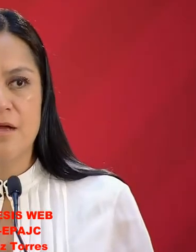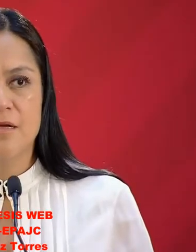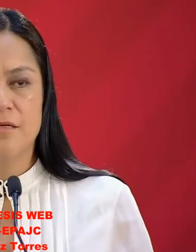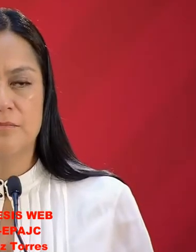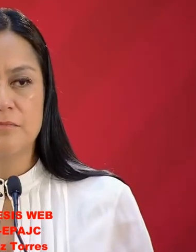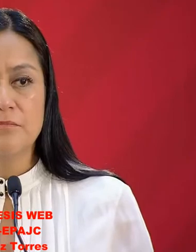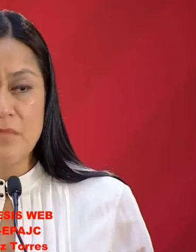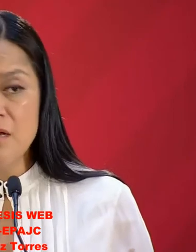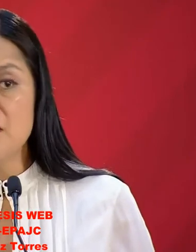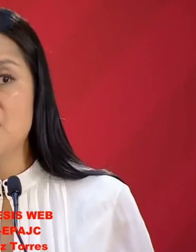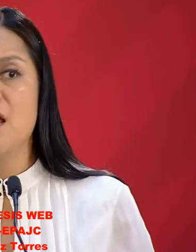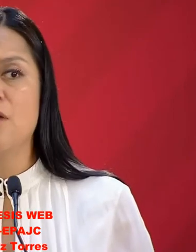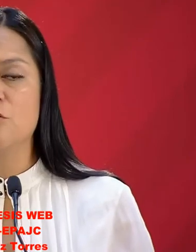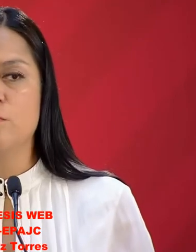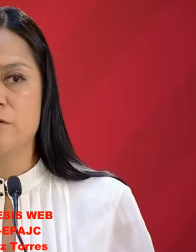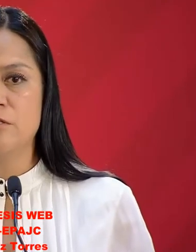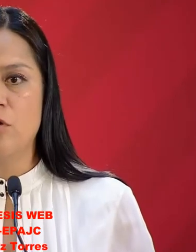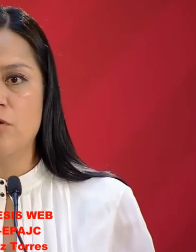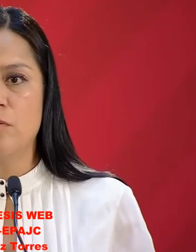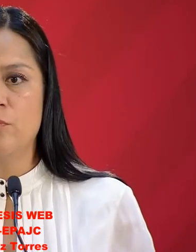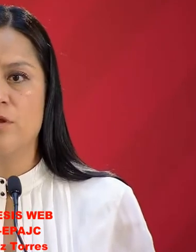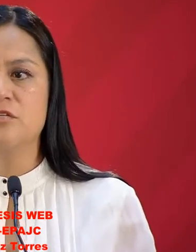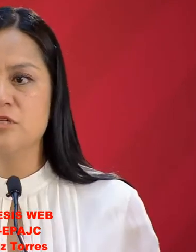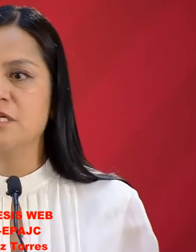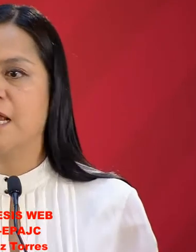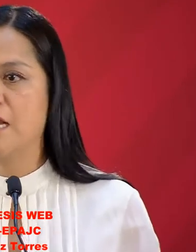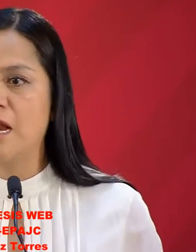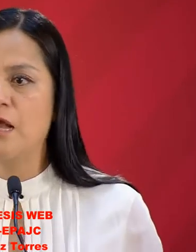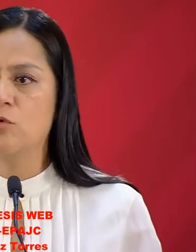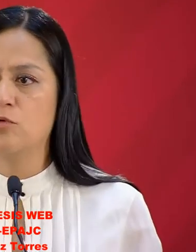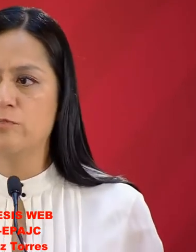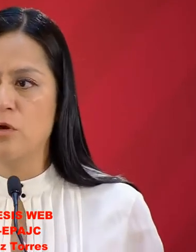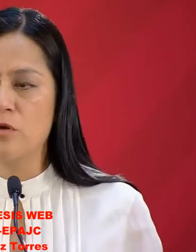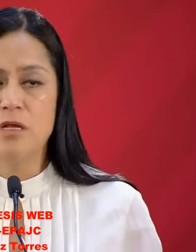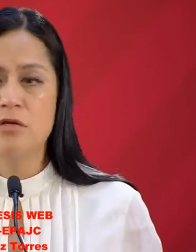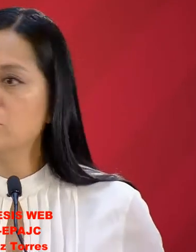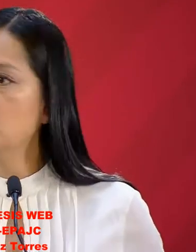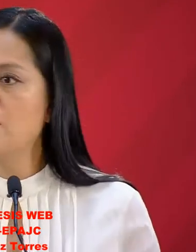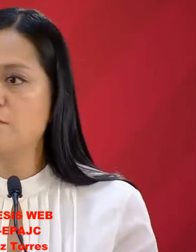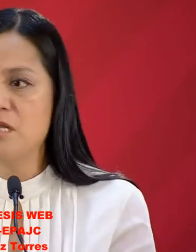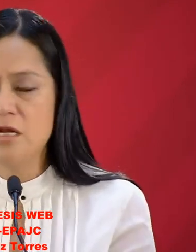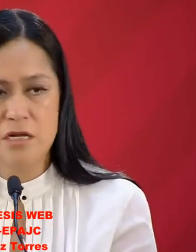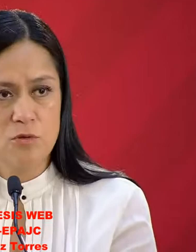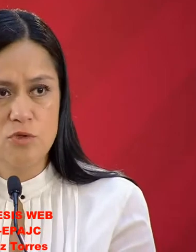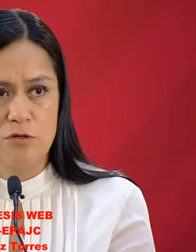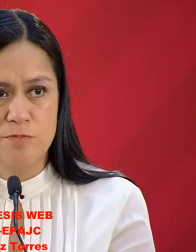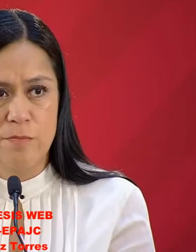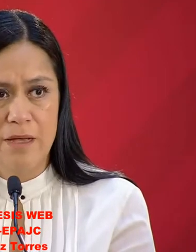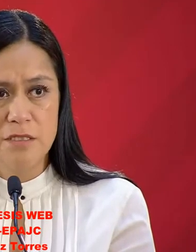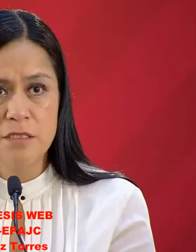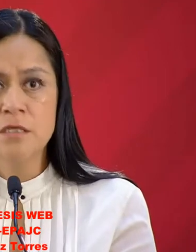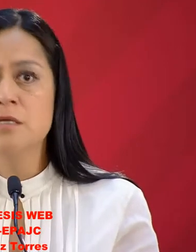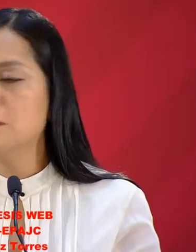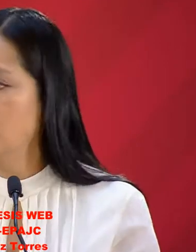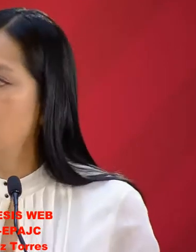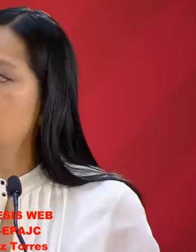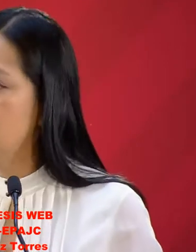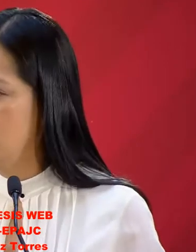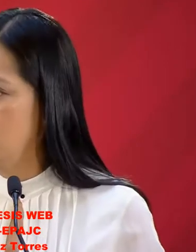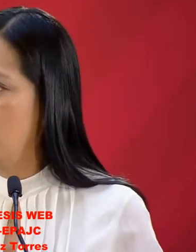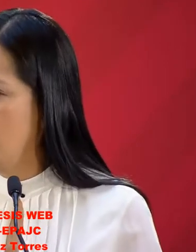vaya ligado a la supervisión, porque es donde se genera la corrupción. Nosotros le vamos a dar el recurso a los papás